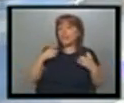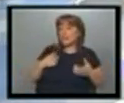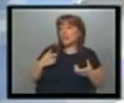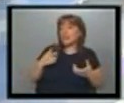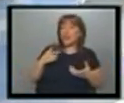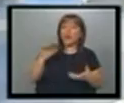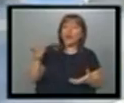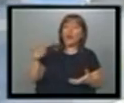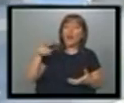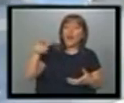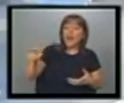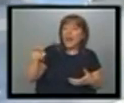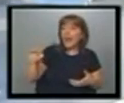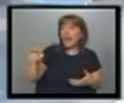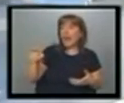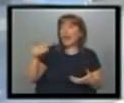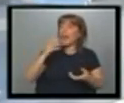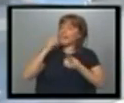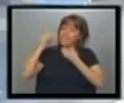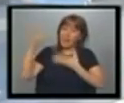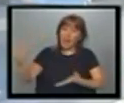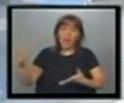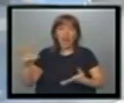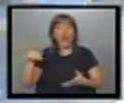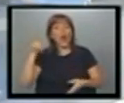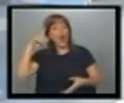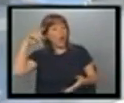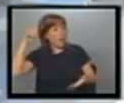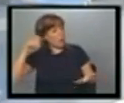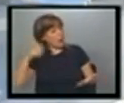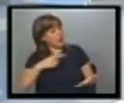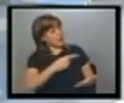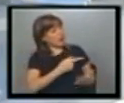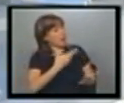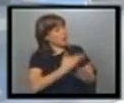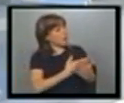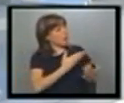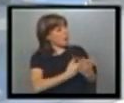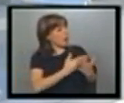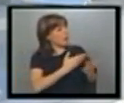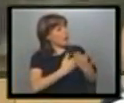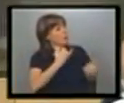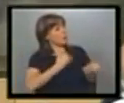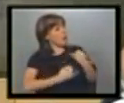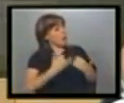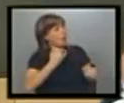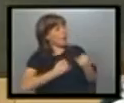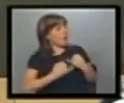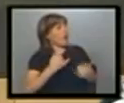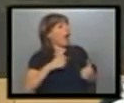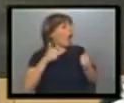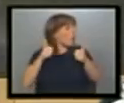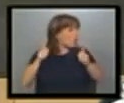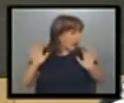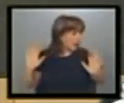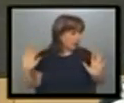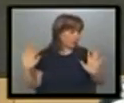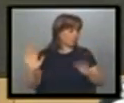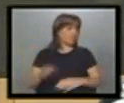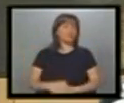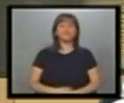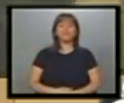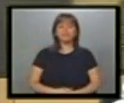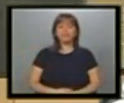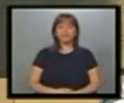que, si la justicia comprueba todo lo que dice, puede llegar a destrabar. Y lo está comprobando, ¿no? Y le dice a Lázaro Báez que